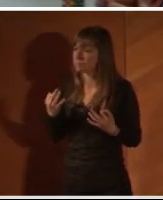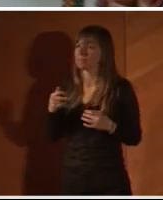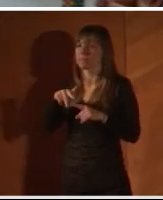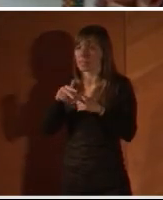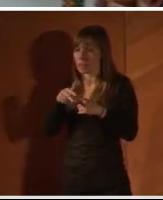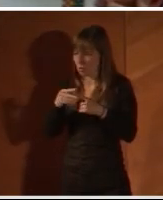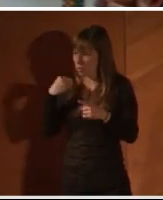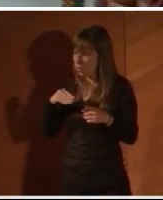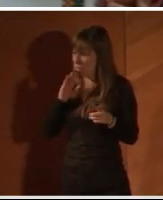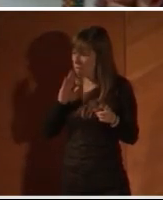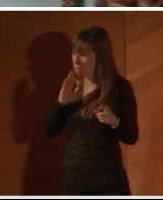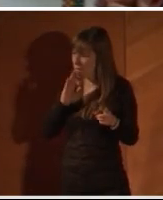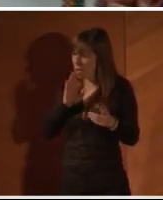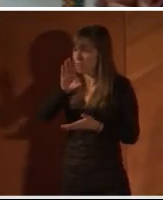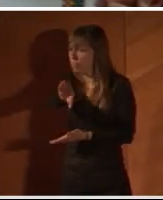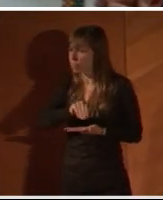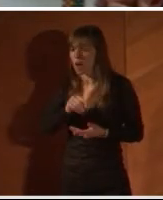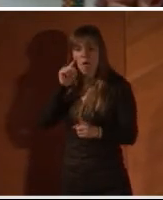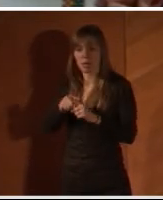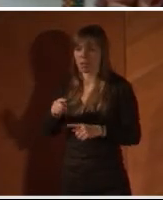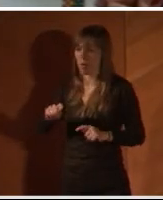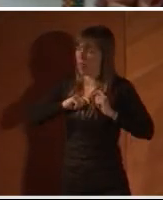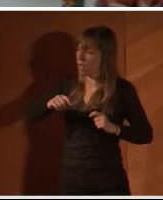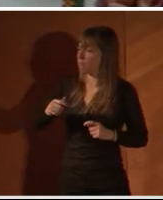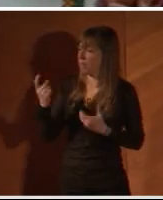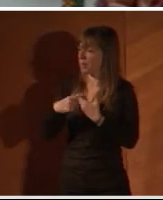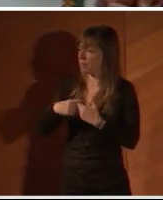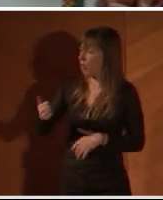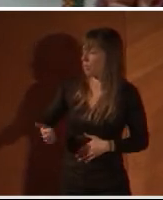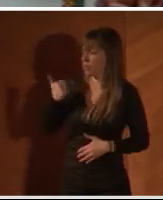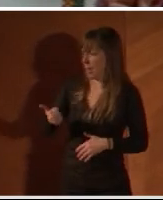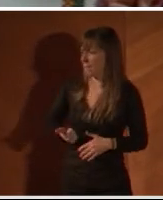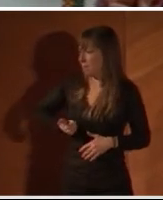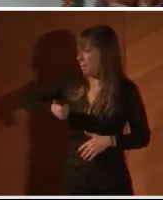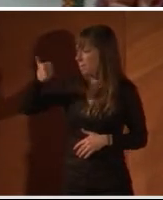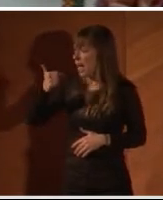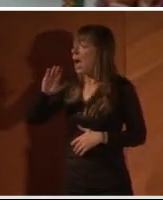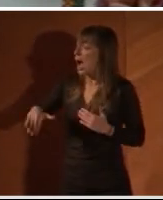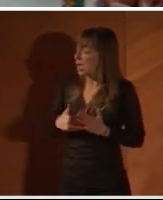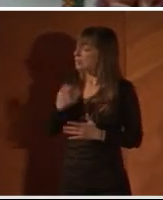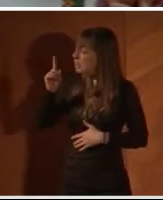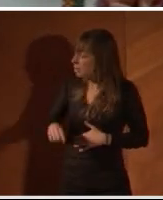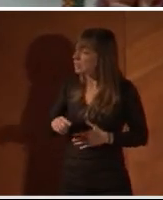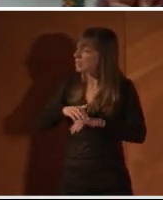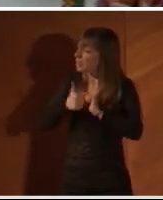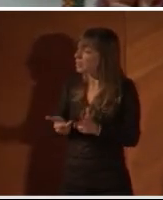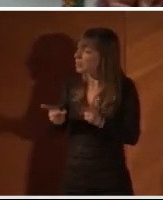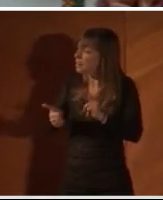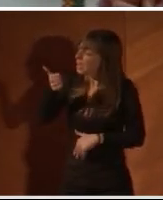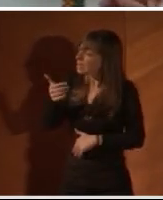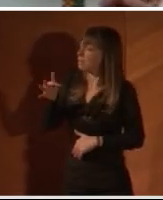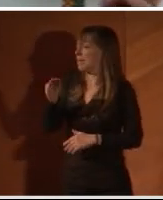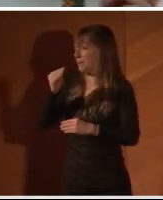este para tener más oportunidades de participación y, en definitiva, tener más y mejor democracia. Muchas